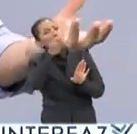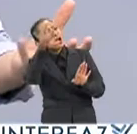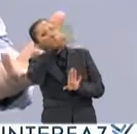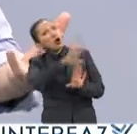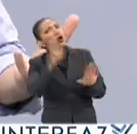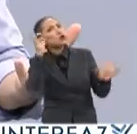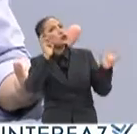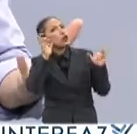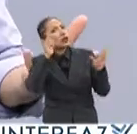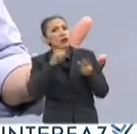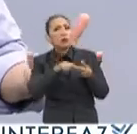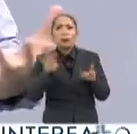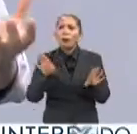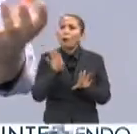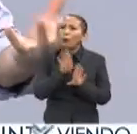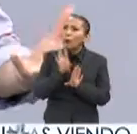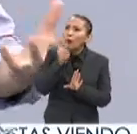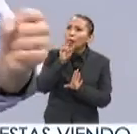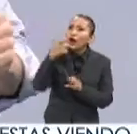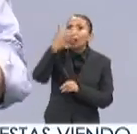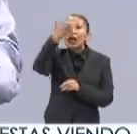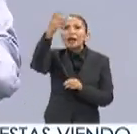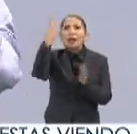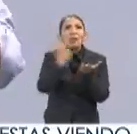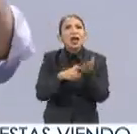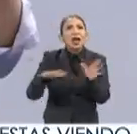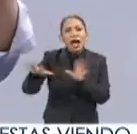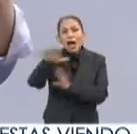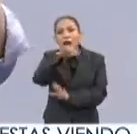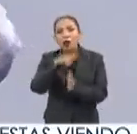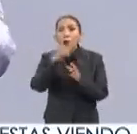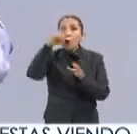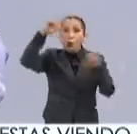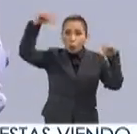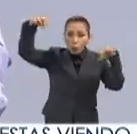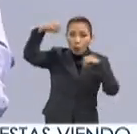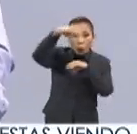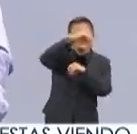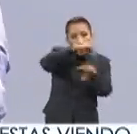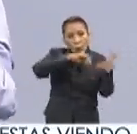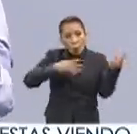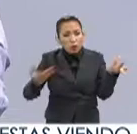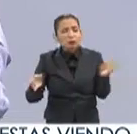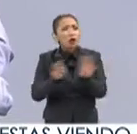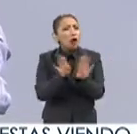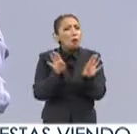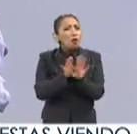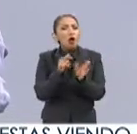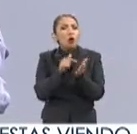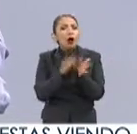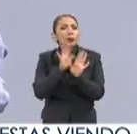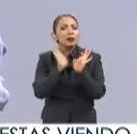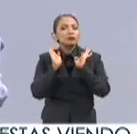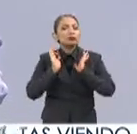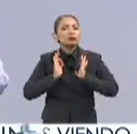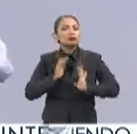la acústica, cómo mejorar el clima dentro de nuestros espacios, la iluminación, ¿no? Cómo hacer los espacios más cómodos para que